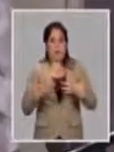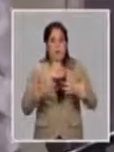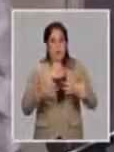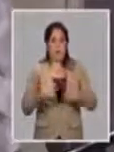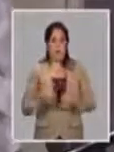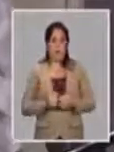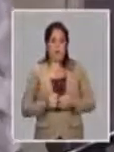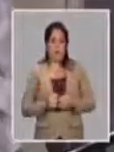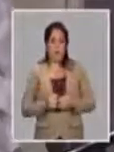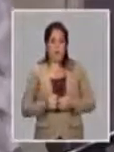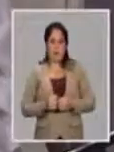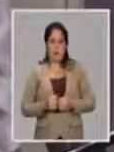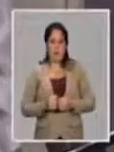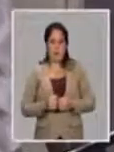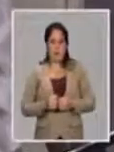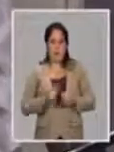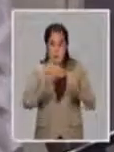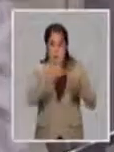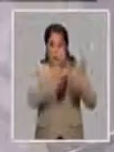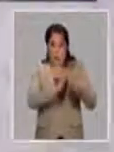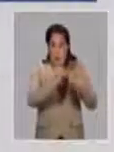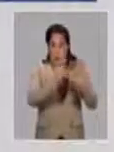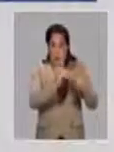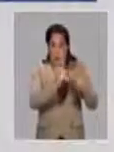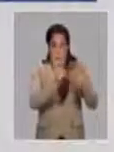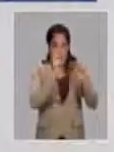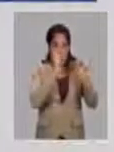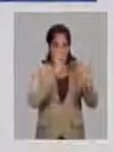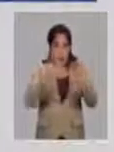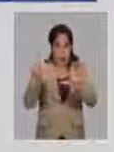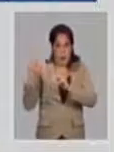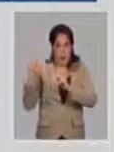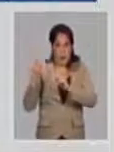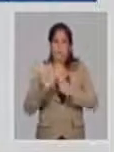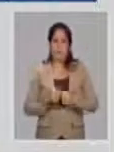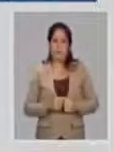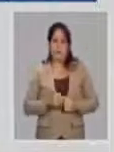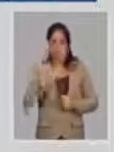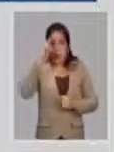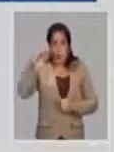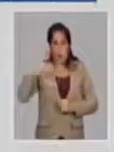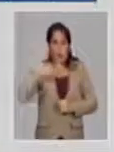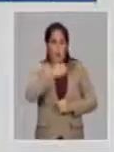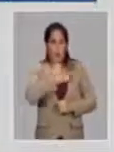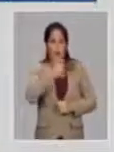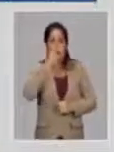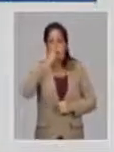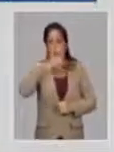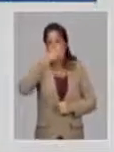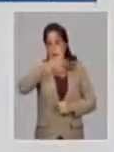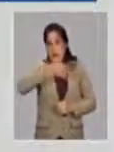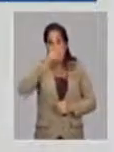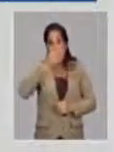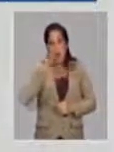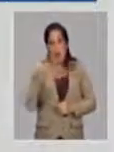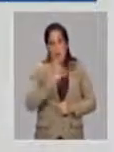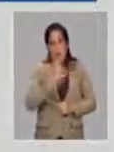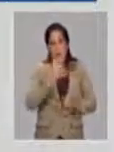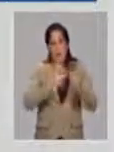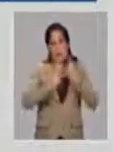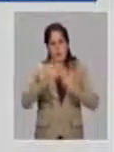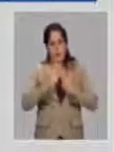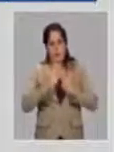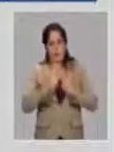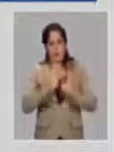los ensayos clínicos. Bueno, en la fase 1, que es la primera lámina que aparece, ya el doctor Vicente, cuando ha estado aquí, ha traído